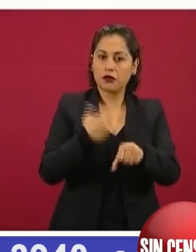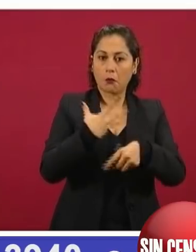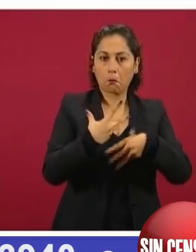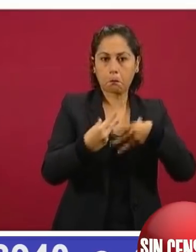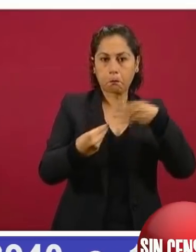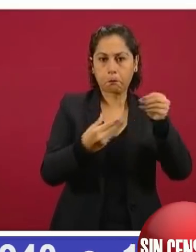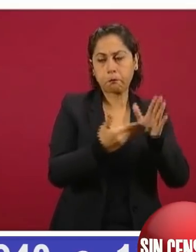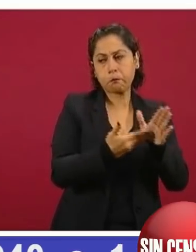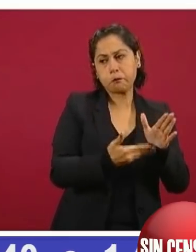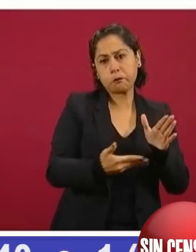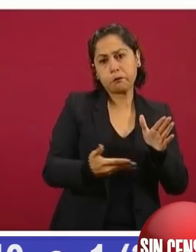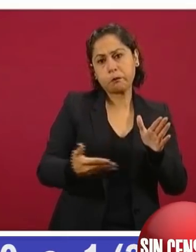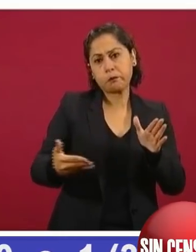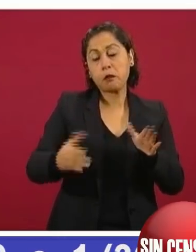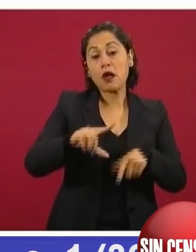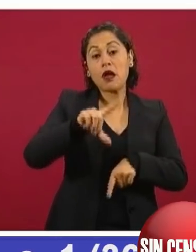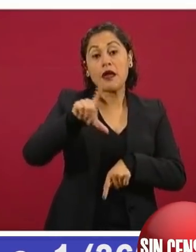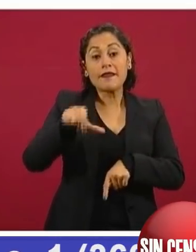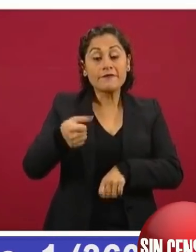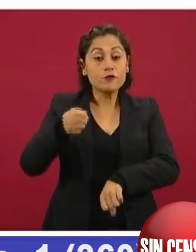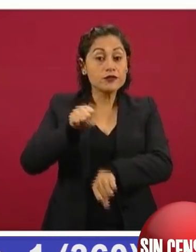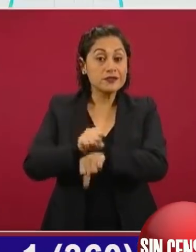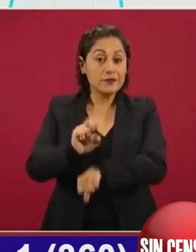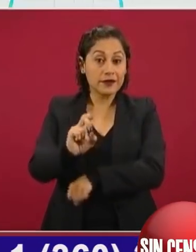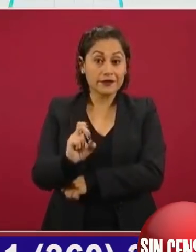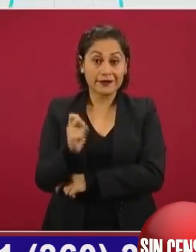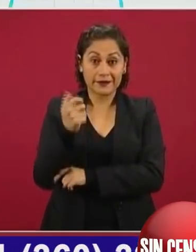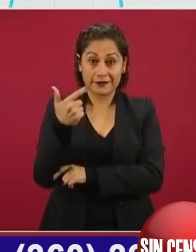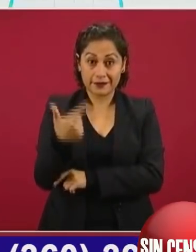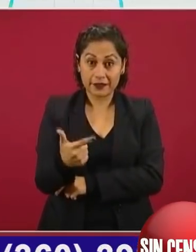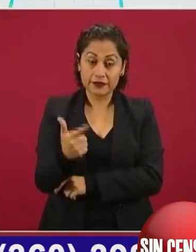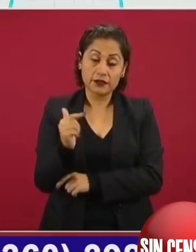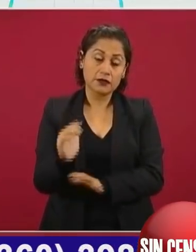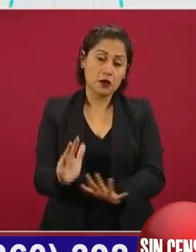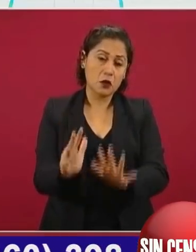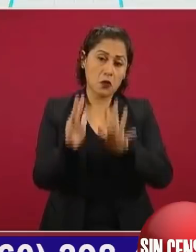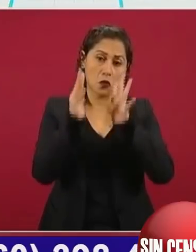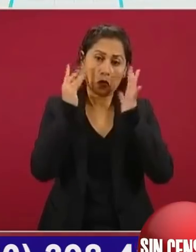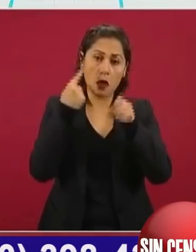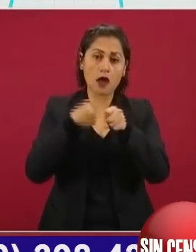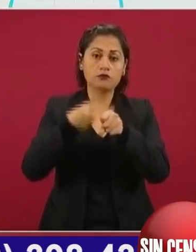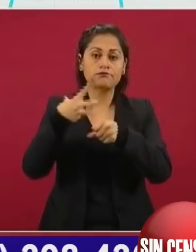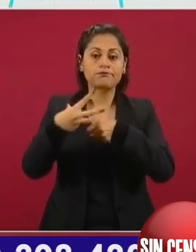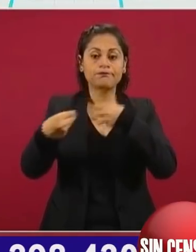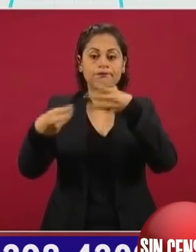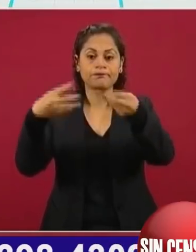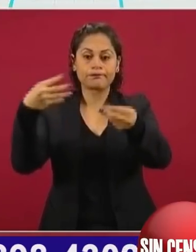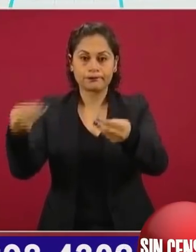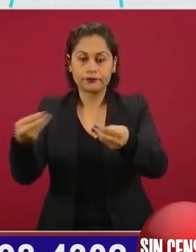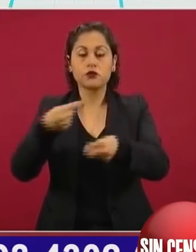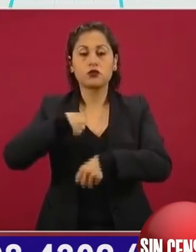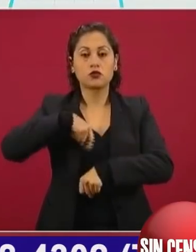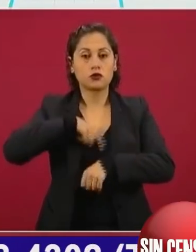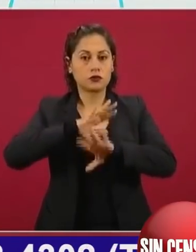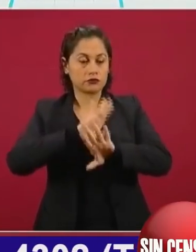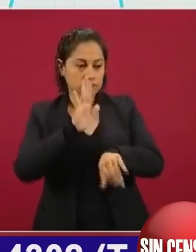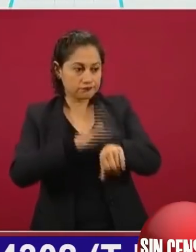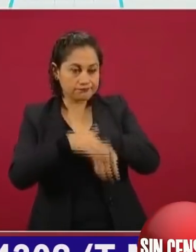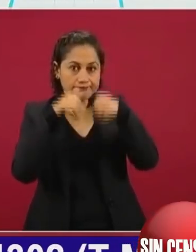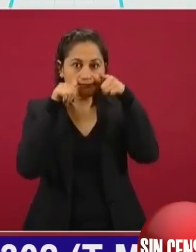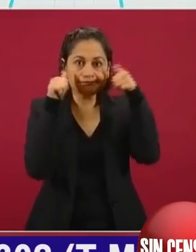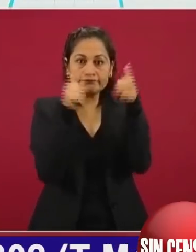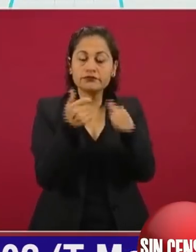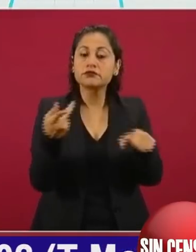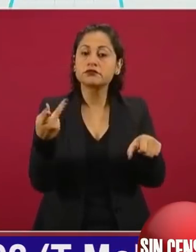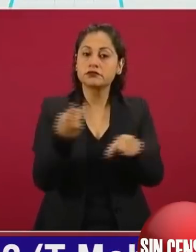muy largo, pero después en la semana 37 empezó a subir rápidamente. Hemos intervenido, había llegado a la